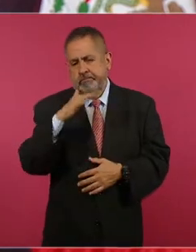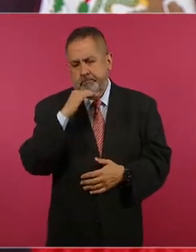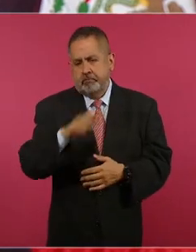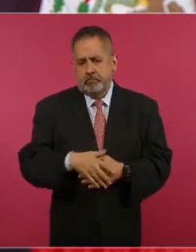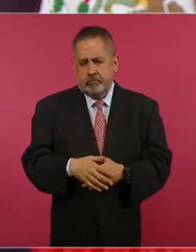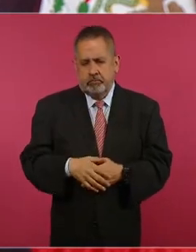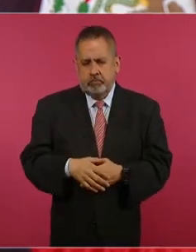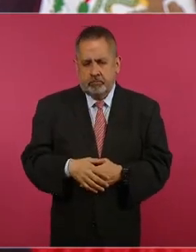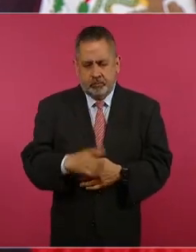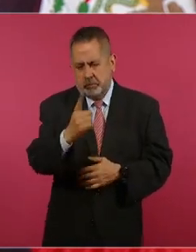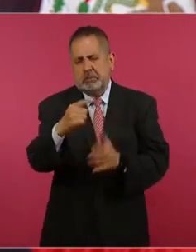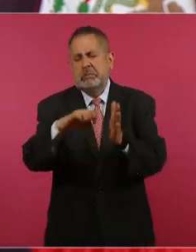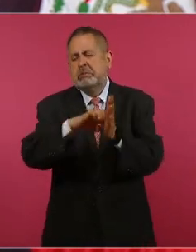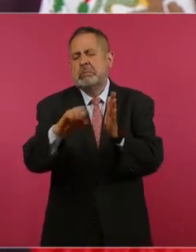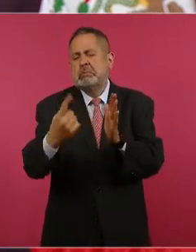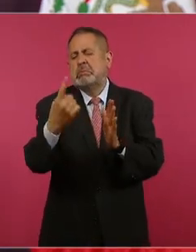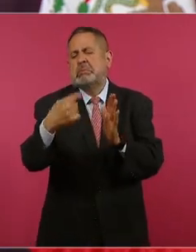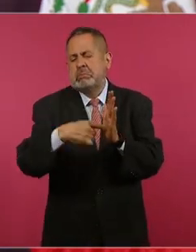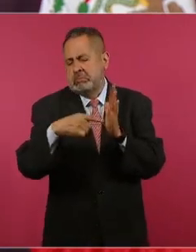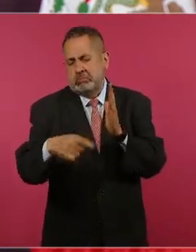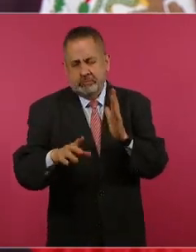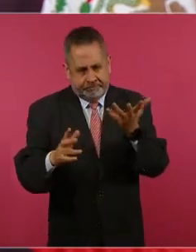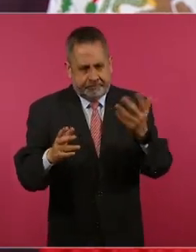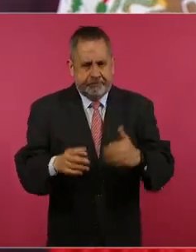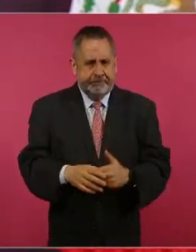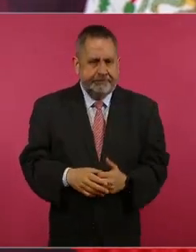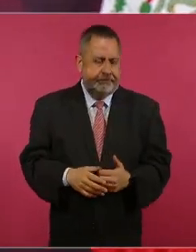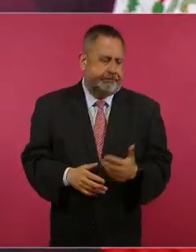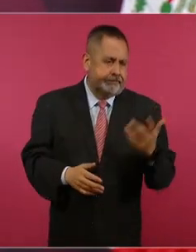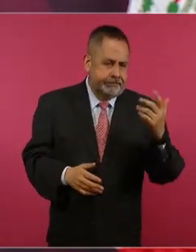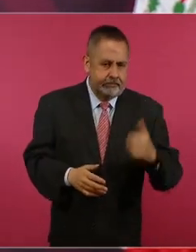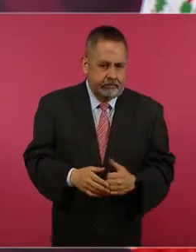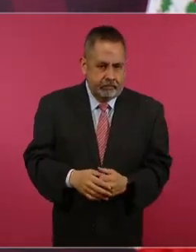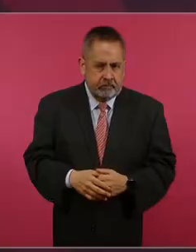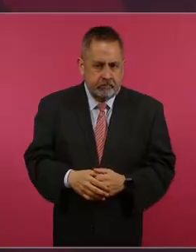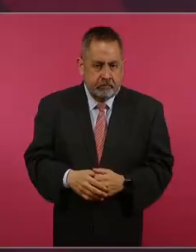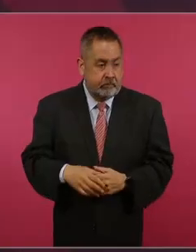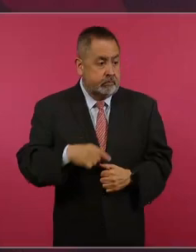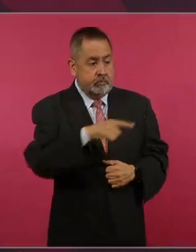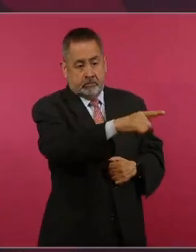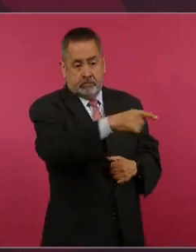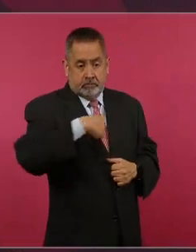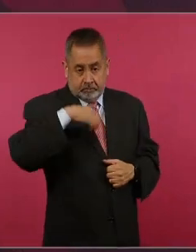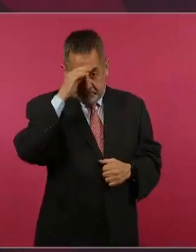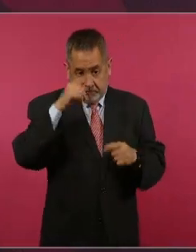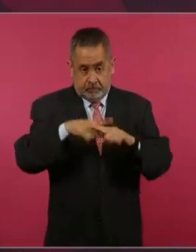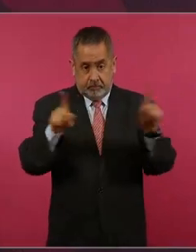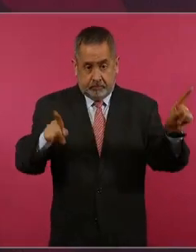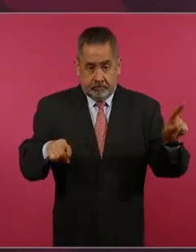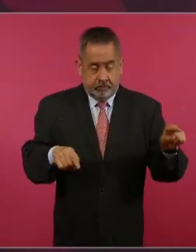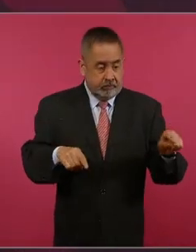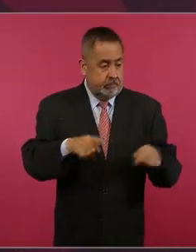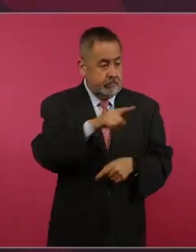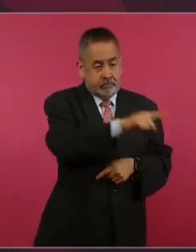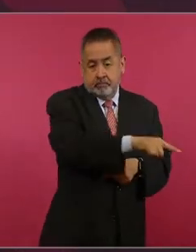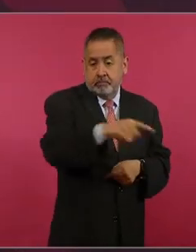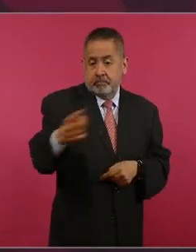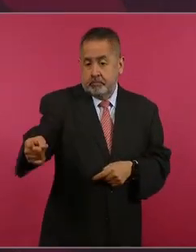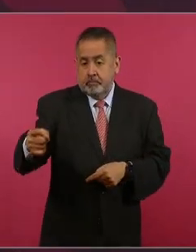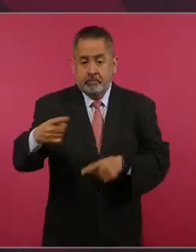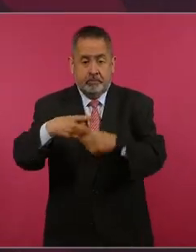Un caso, nada más. Entonces, si tienen diferencias con el Poder Legislativo,